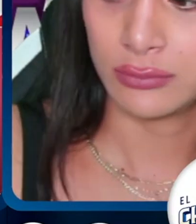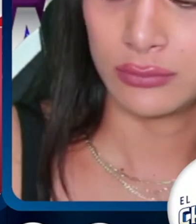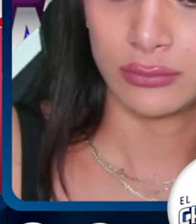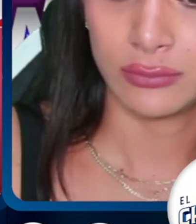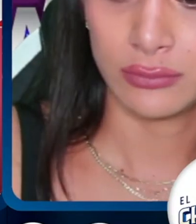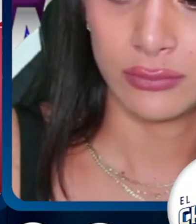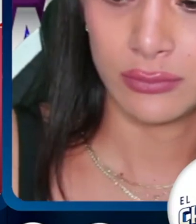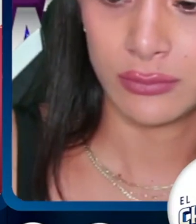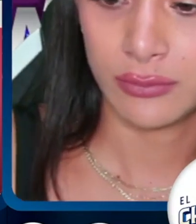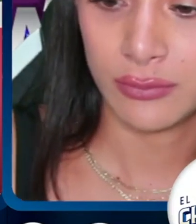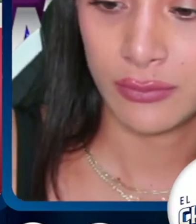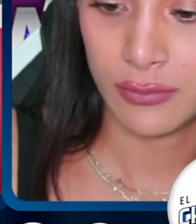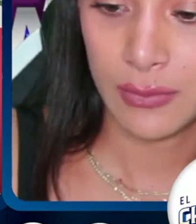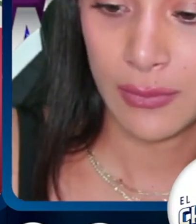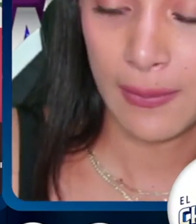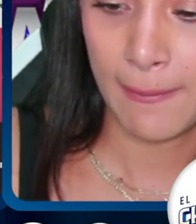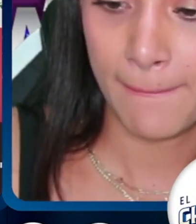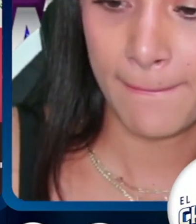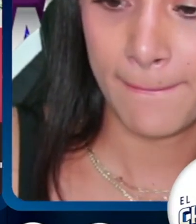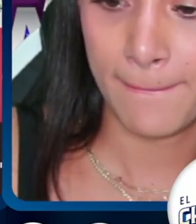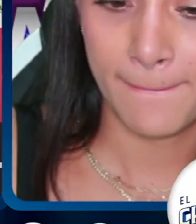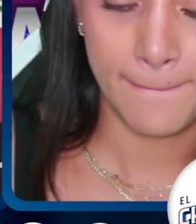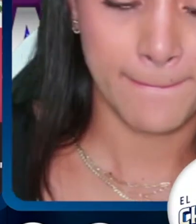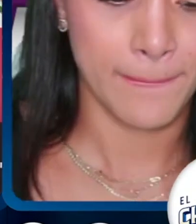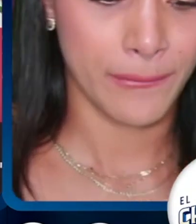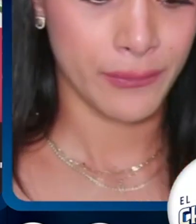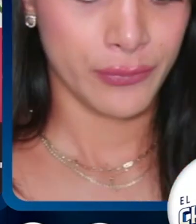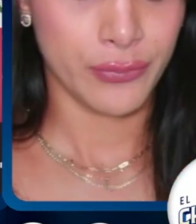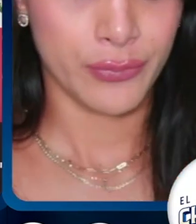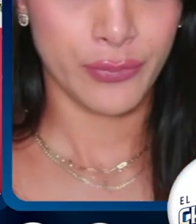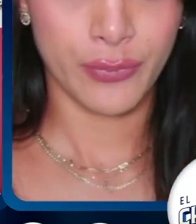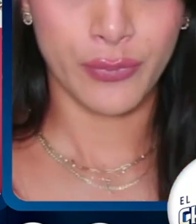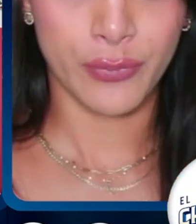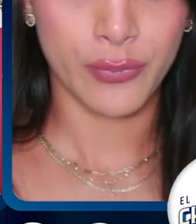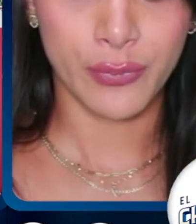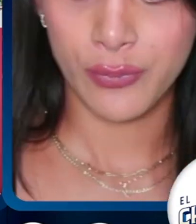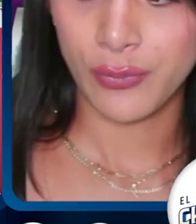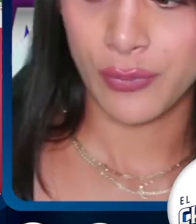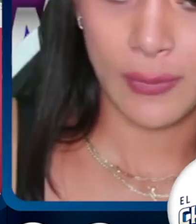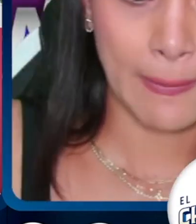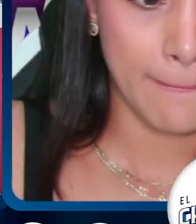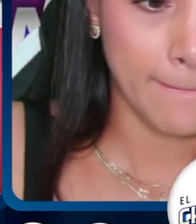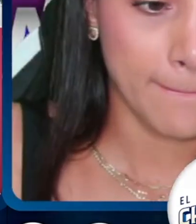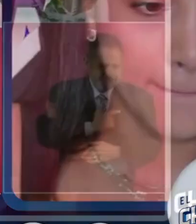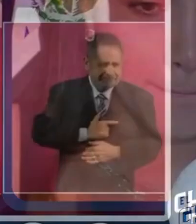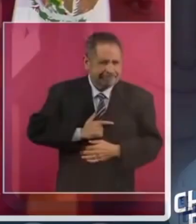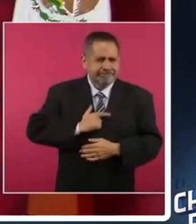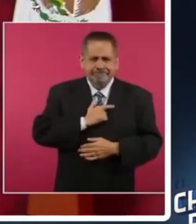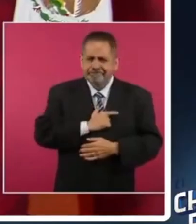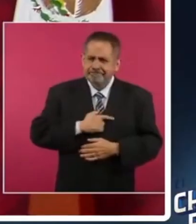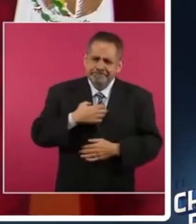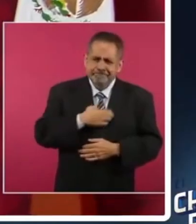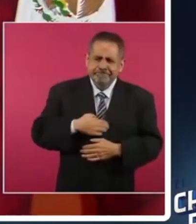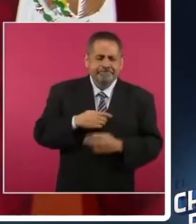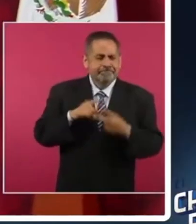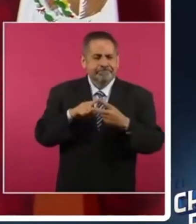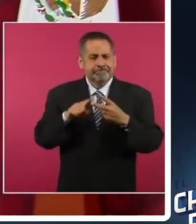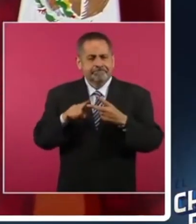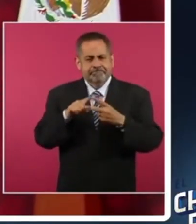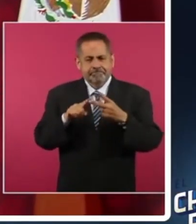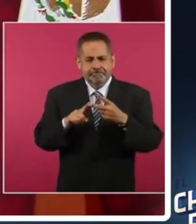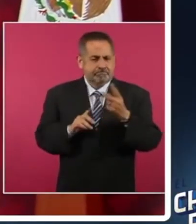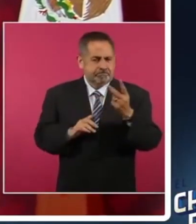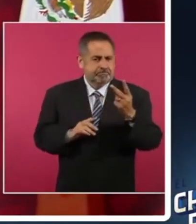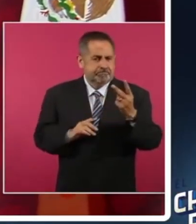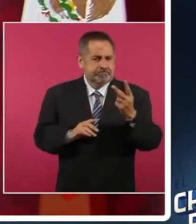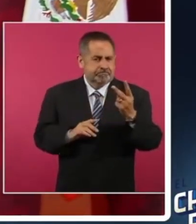Quiero decirles que me dio mucho gusto dos cosas, o sea que a lo